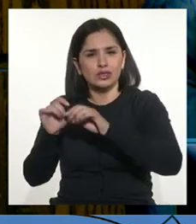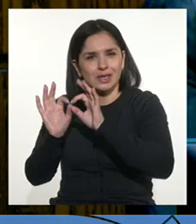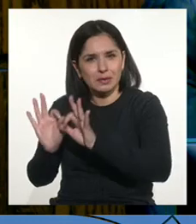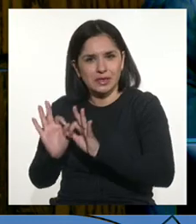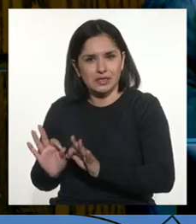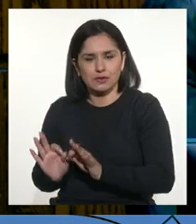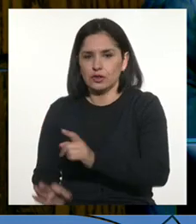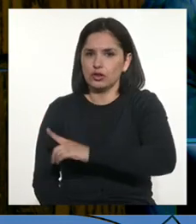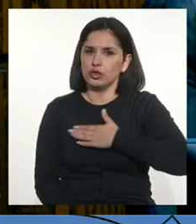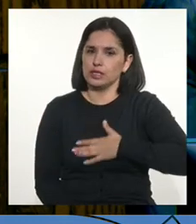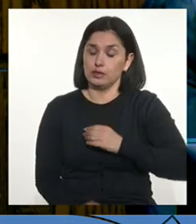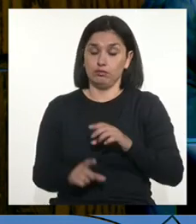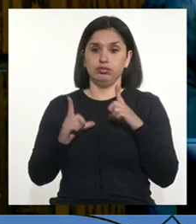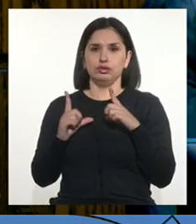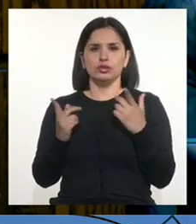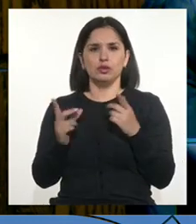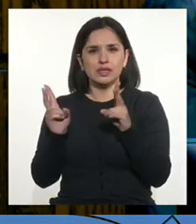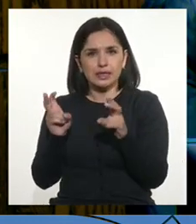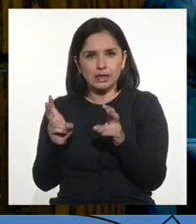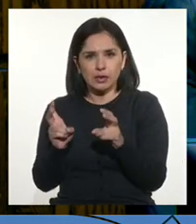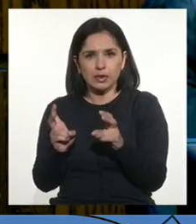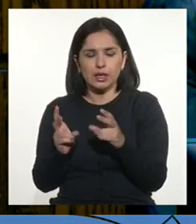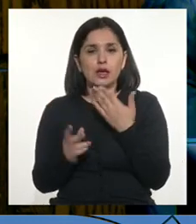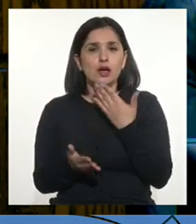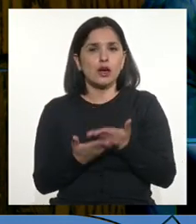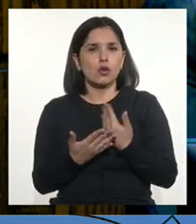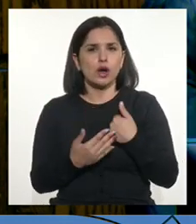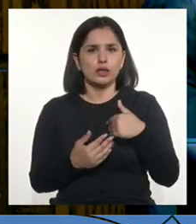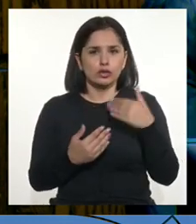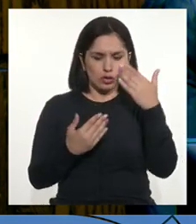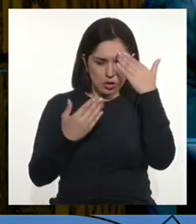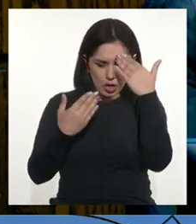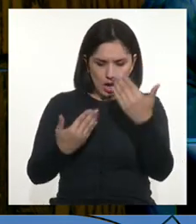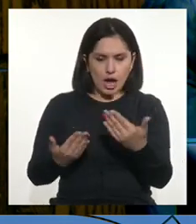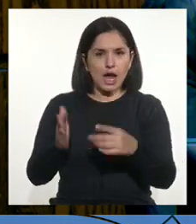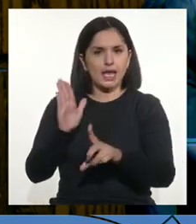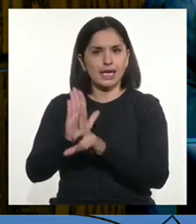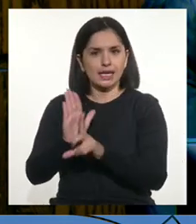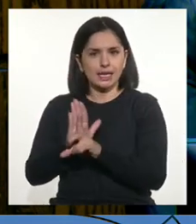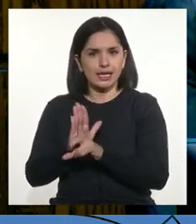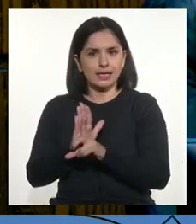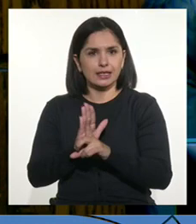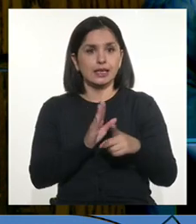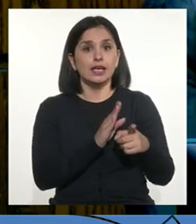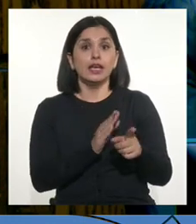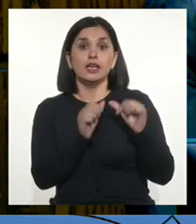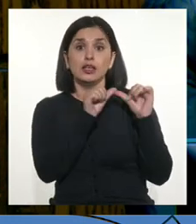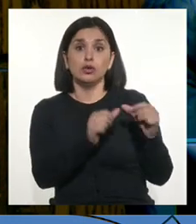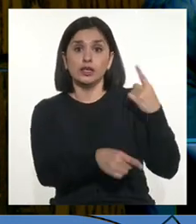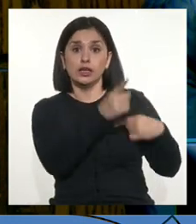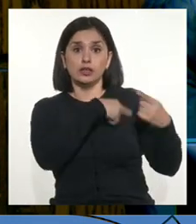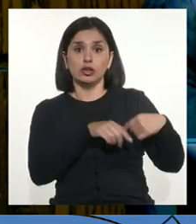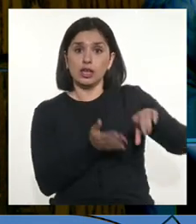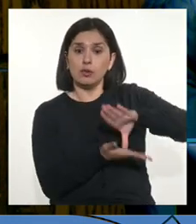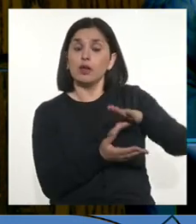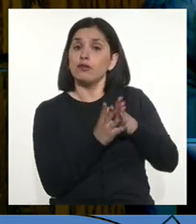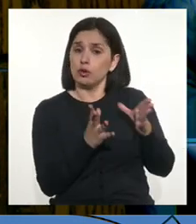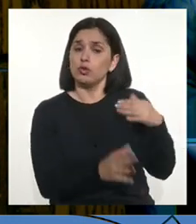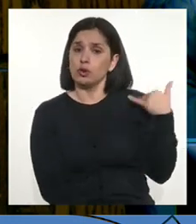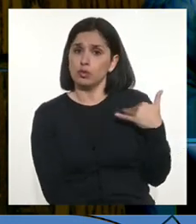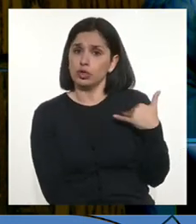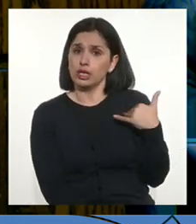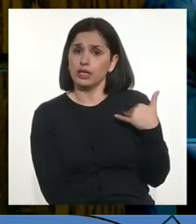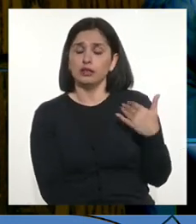quisiéramos encontrarlo con sorpresa sobre todo cuando se alude a algunas leyes que en la historia del país tuvieron mucha importancia en algún